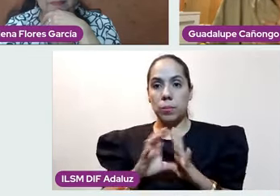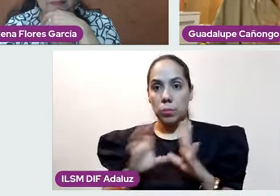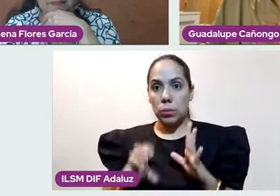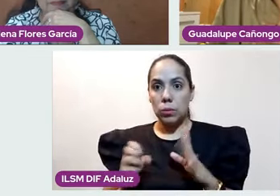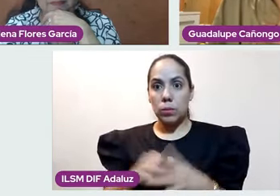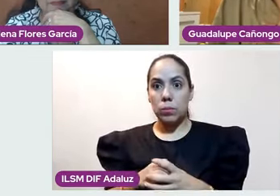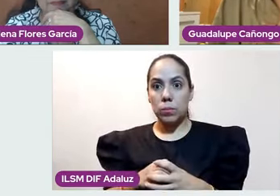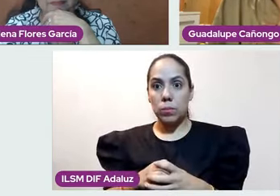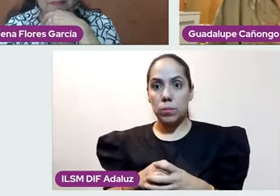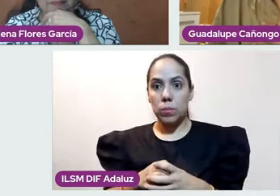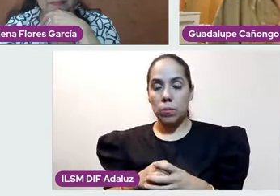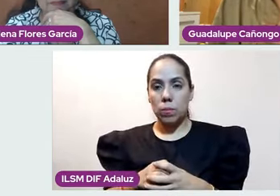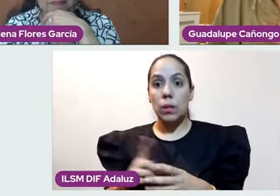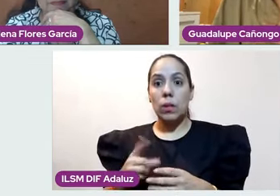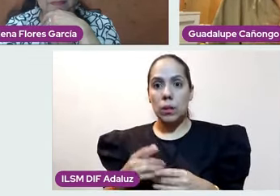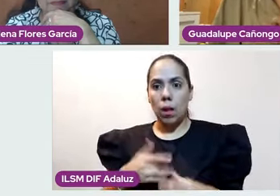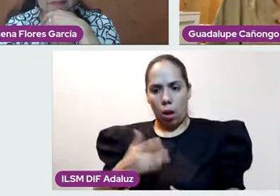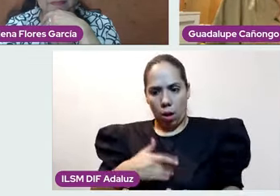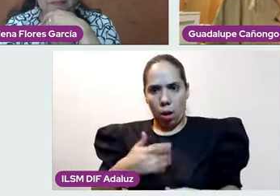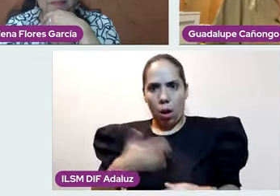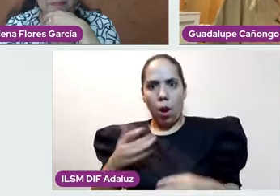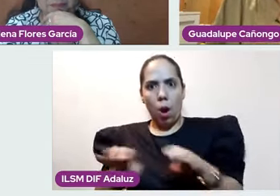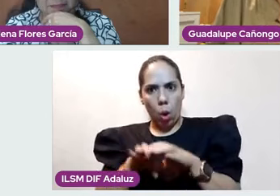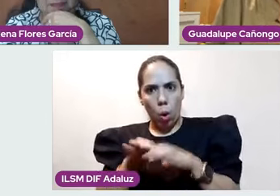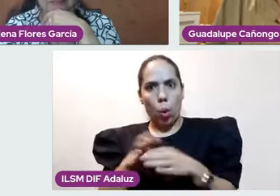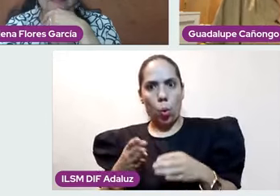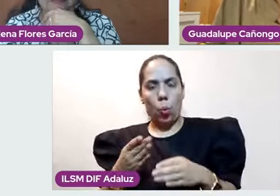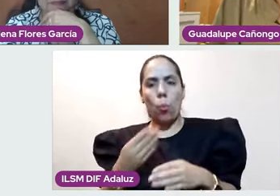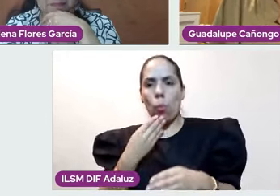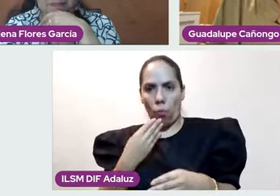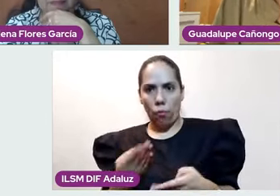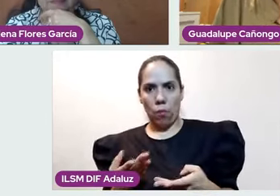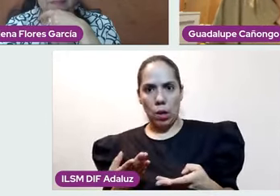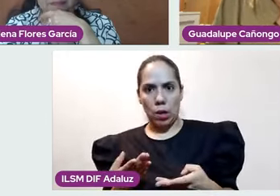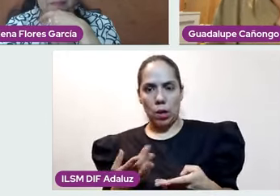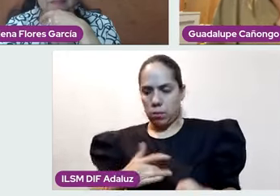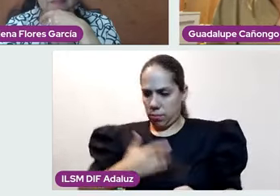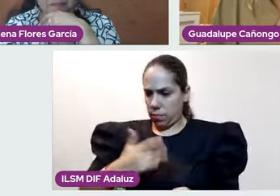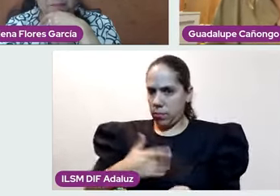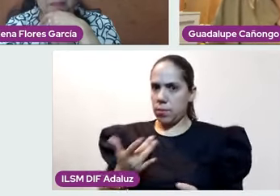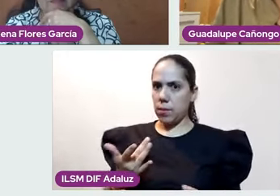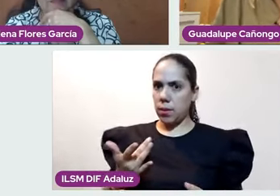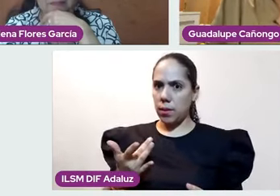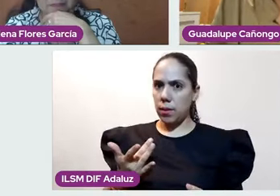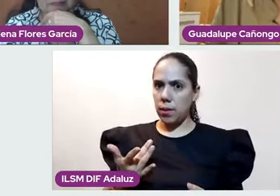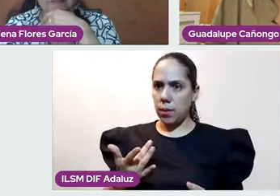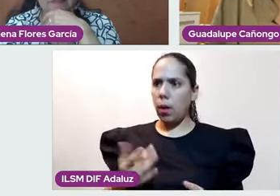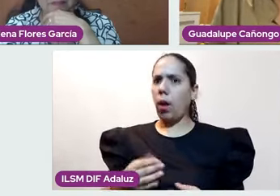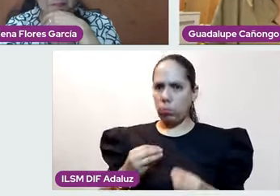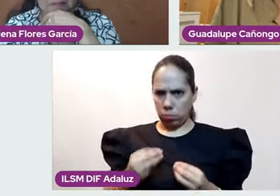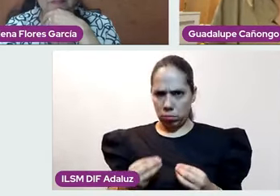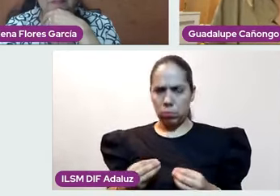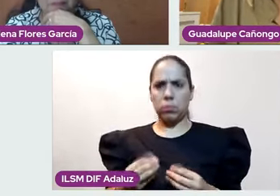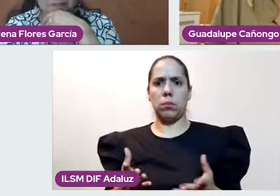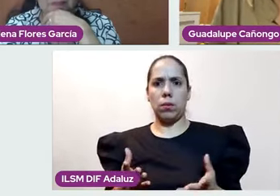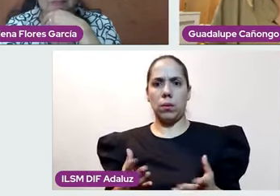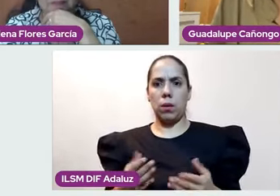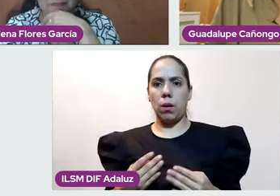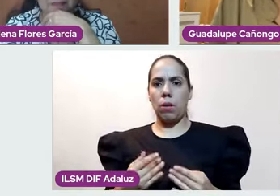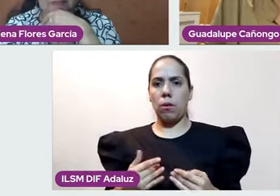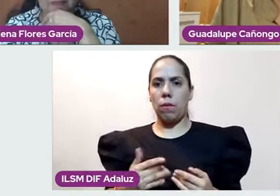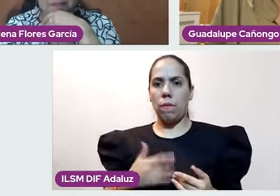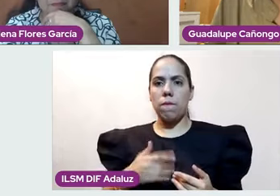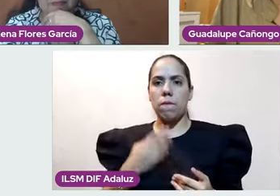el tener una autoestima adecuada también nos posiciona en cuestión de rol familiar, ¿no?